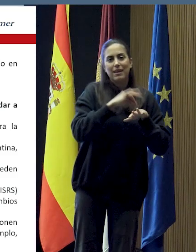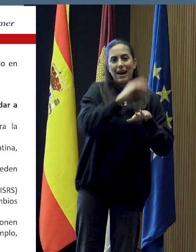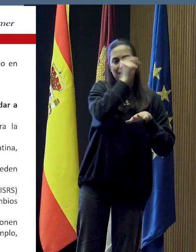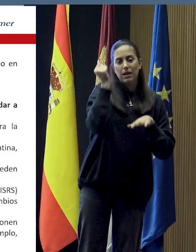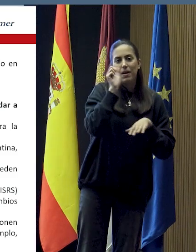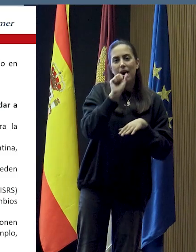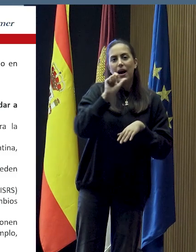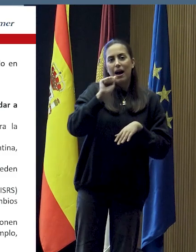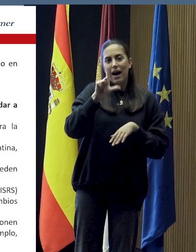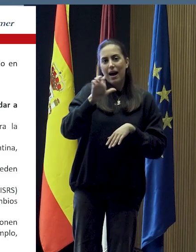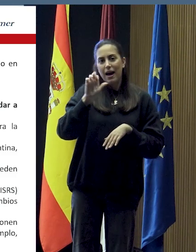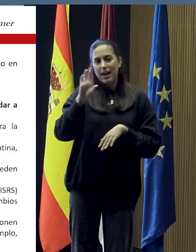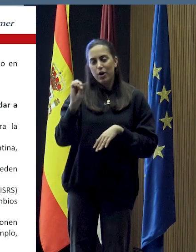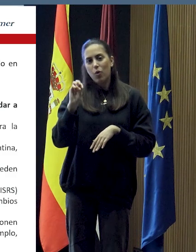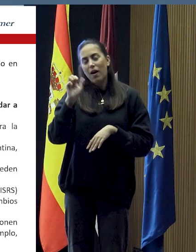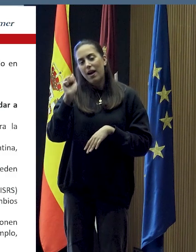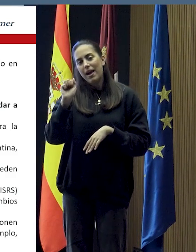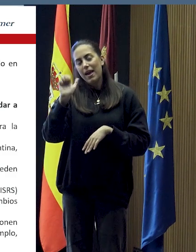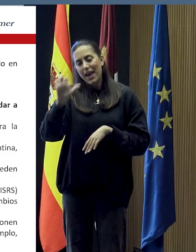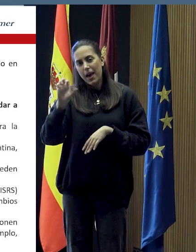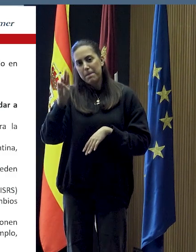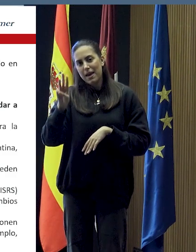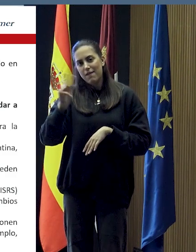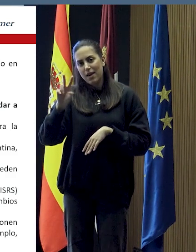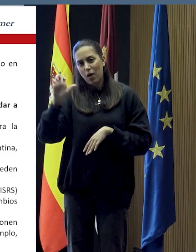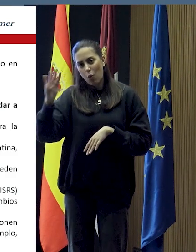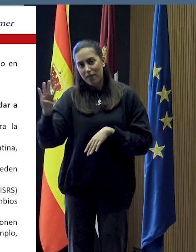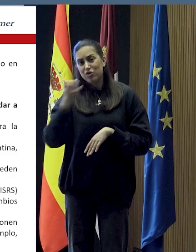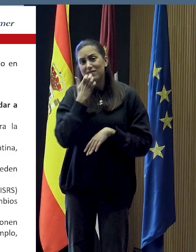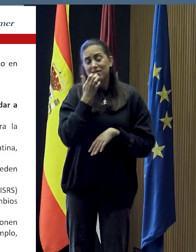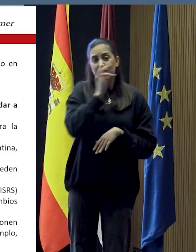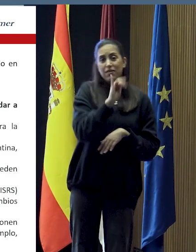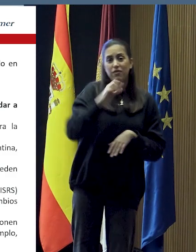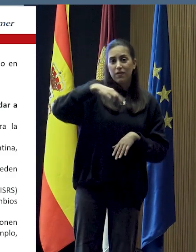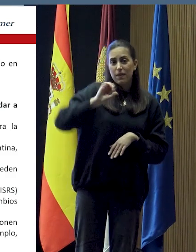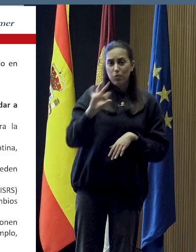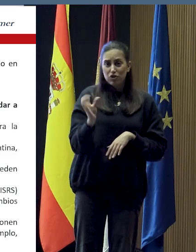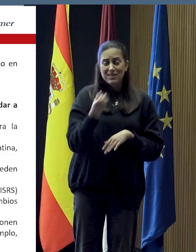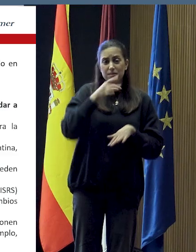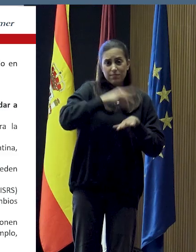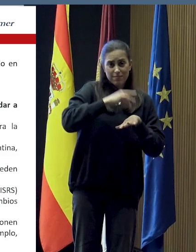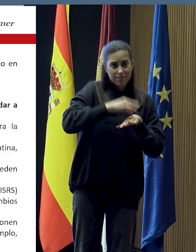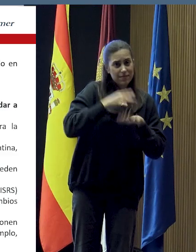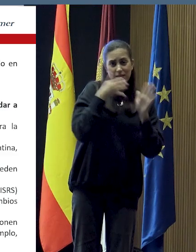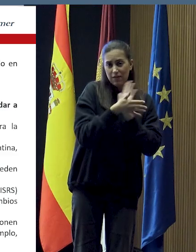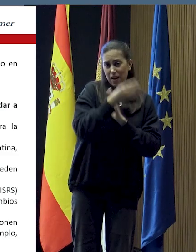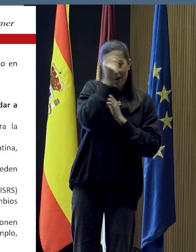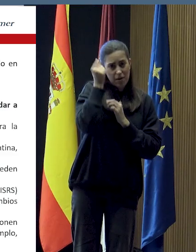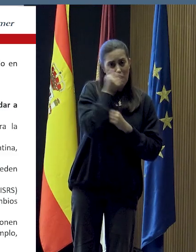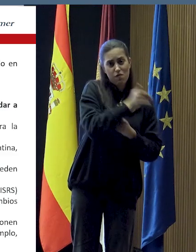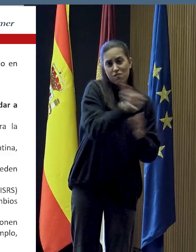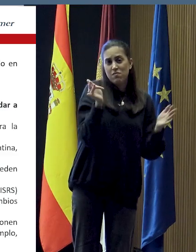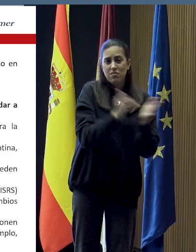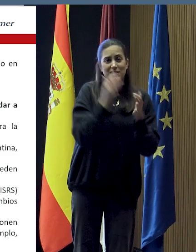alelo ApoE4, que si está presente en homocigosis, la persona que lo tiene una posibilidad mucho más alta de desarrollar la enfermedad de